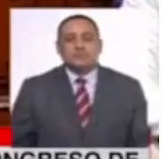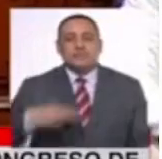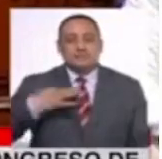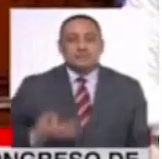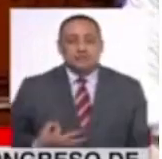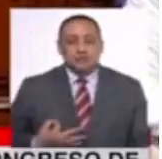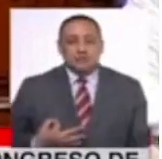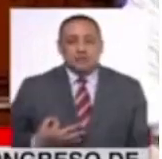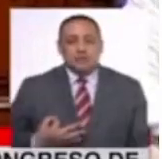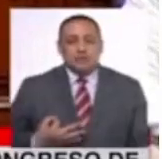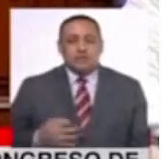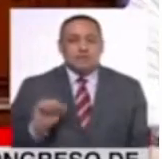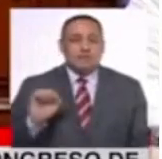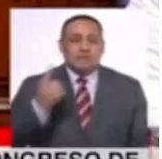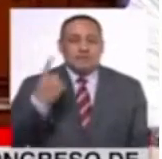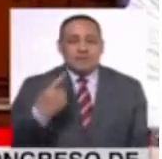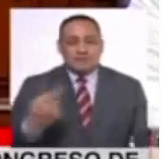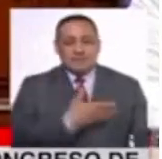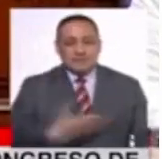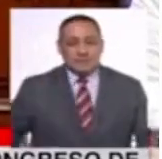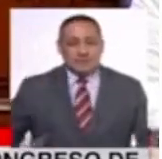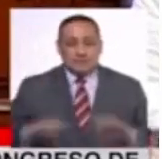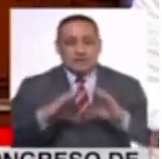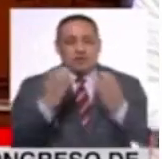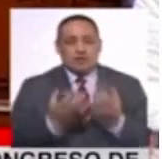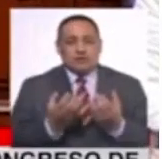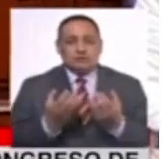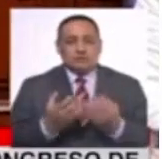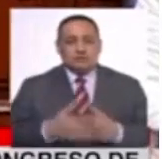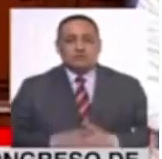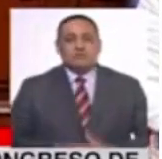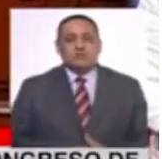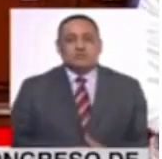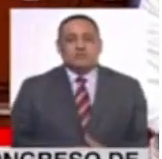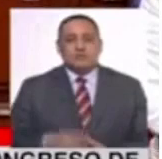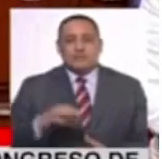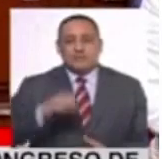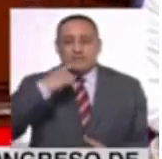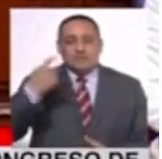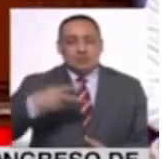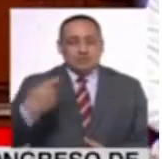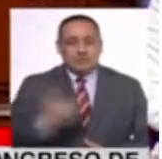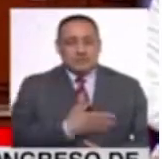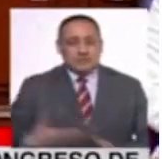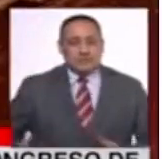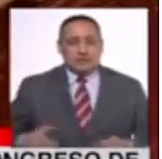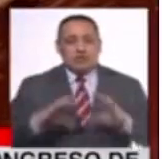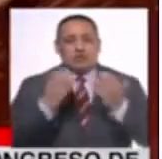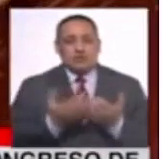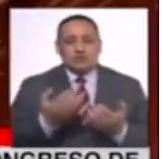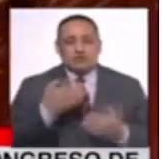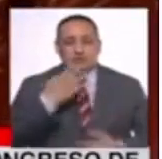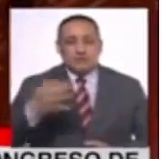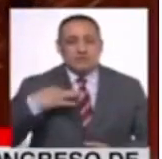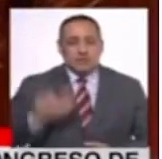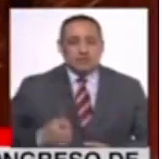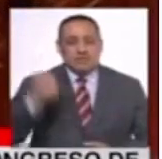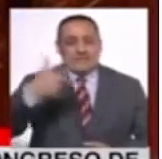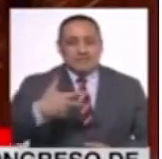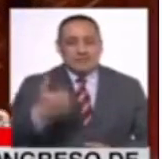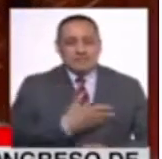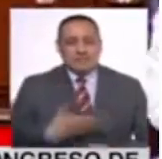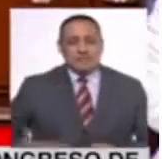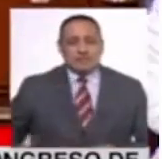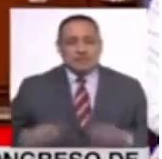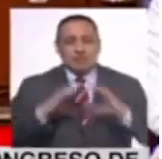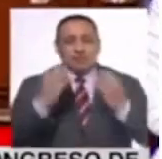Señora primera vicepresidenta del Congreso de la República, señora segunda vicepresidenta del Congreso de la República, señor tercer vicepresidente